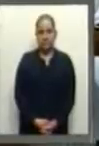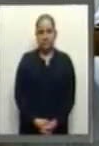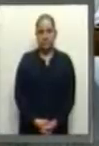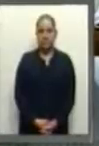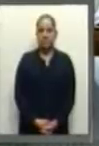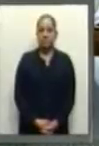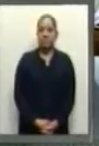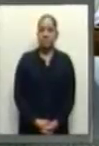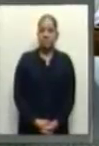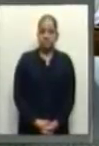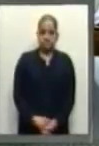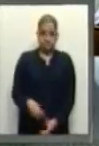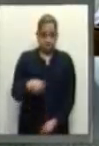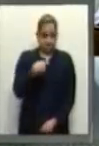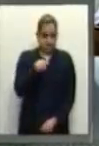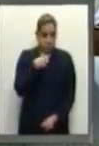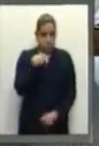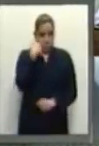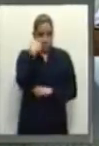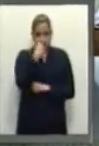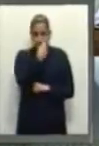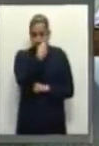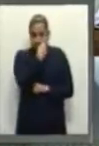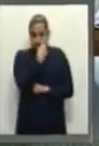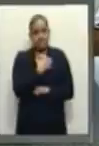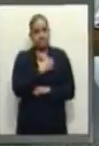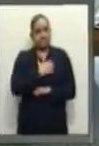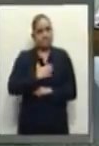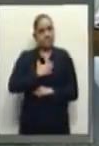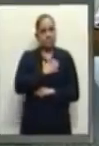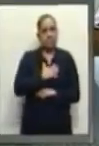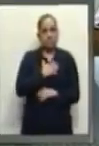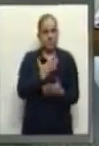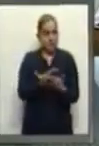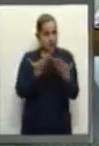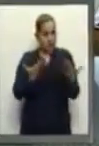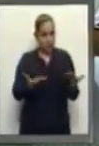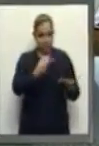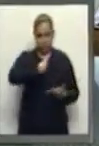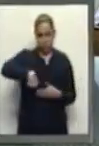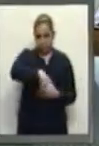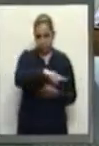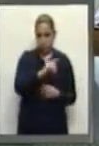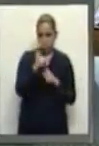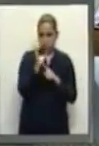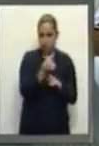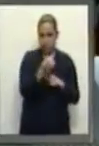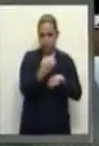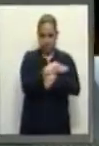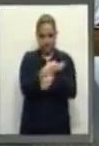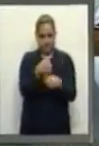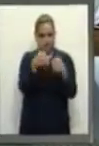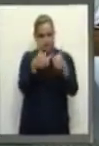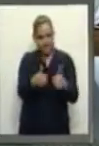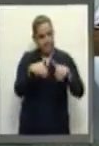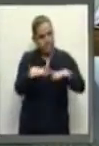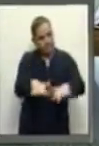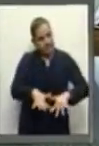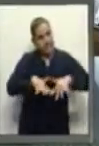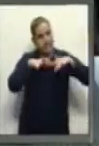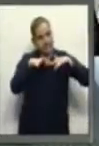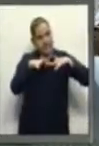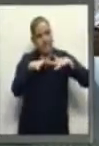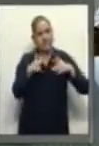yo celebro que en esta sesión permanente en esta comisión permanente Perdón se escuchen las